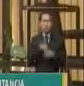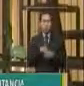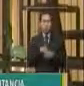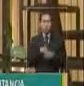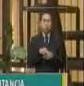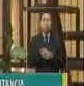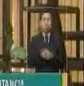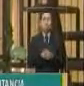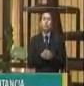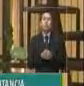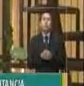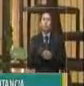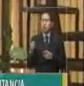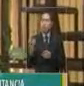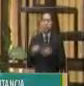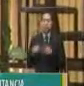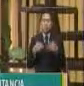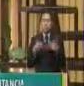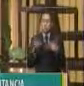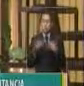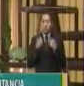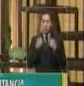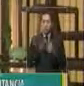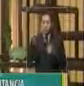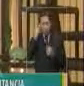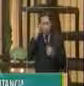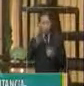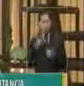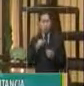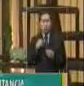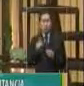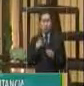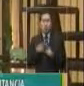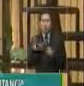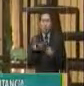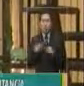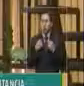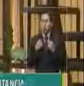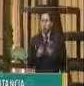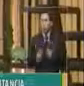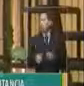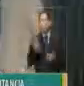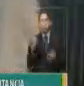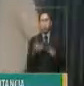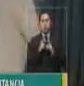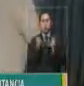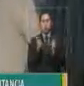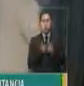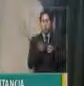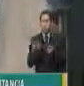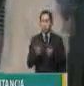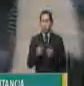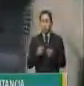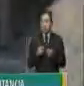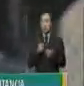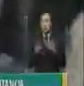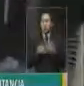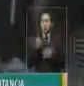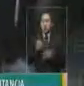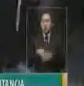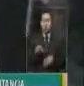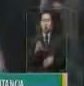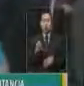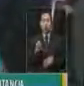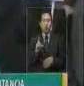TPT, Camino al Cambio, MNR, incluso a agrupaciones de otros departamentos como Todos por Capinota, Solbol,